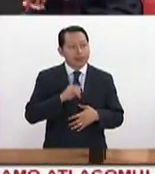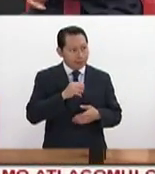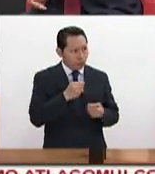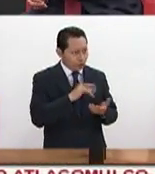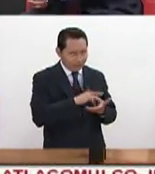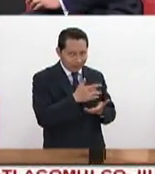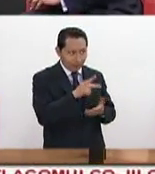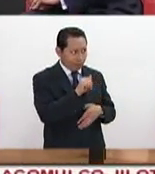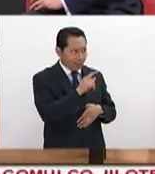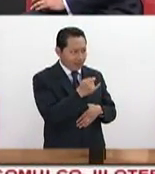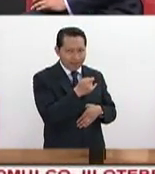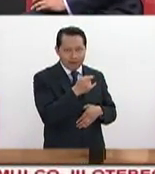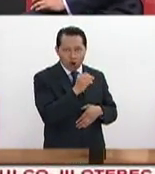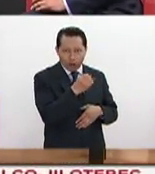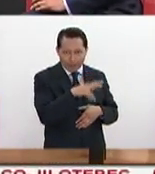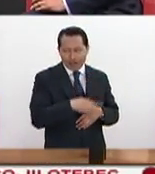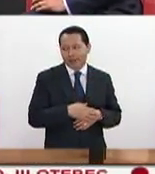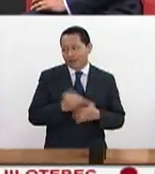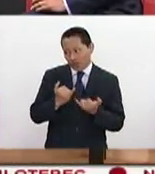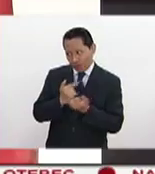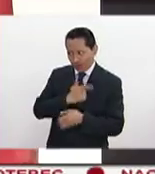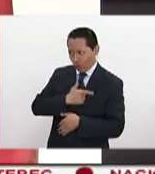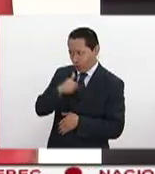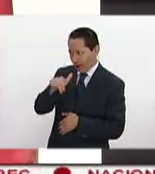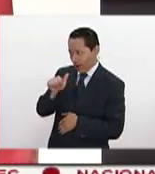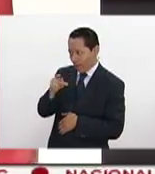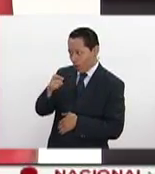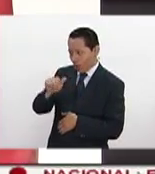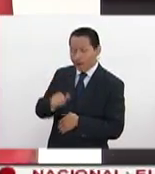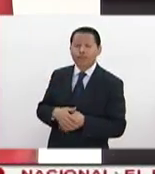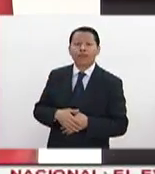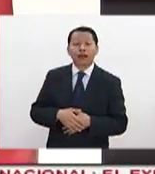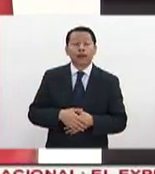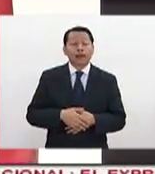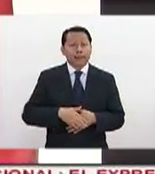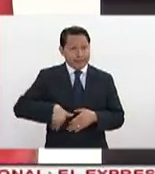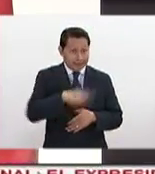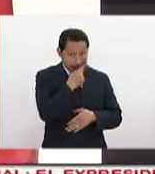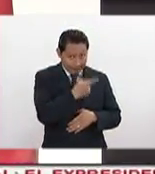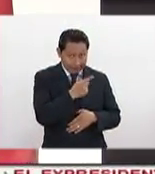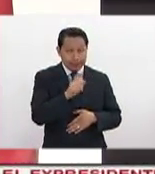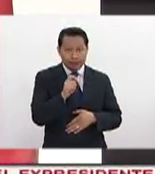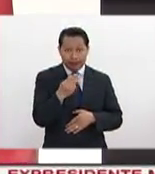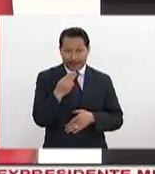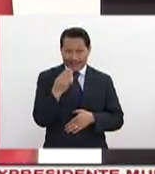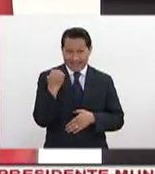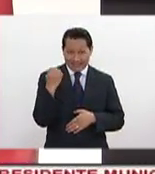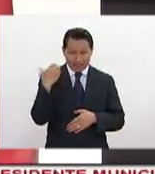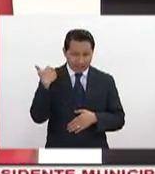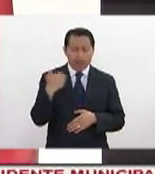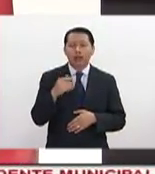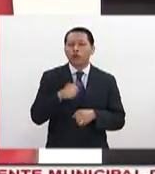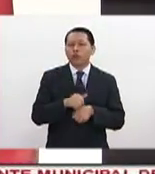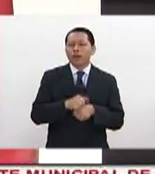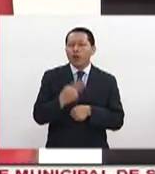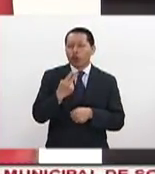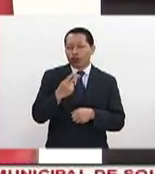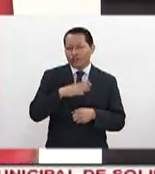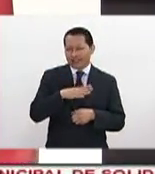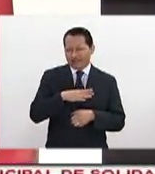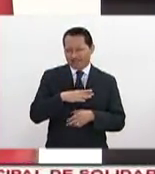Pati, muchas gracias Omar. Un gusto, Ana Paula. Como tú decías, el pasado 23 de enero, Diosdado Cabello, que es el número 2 del